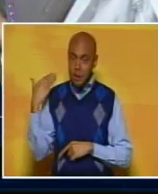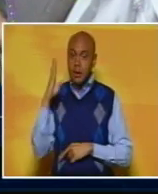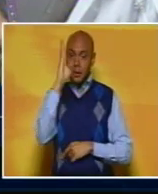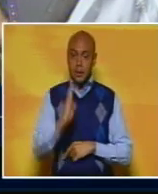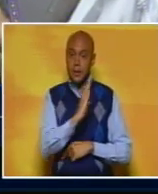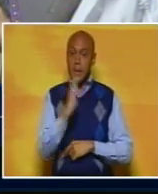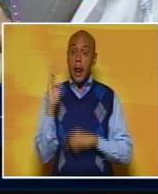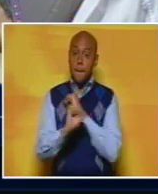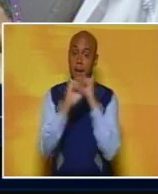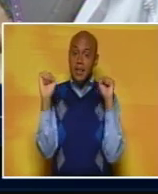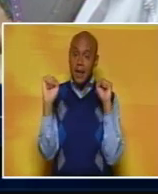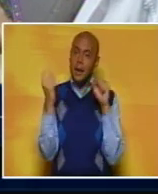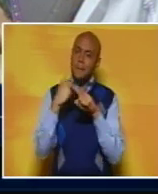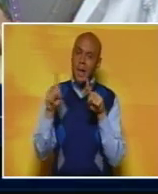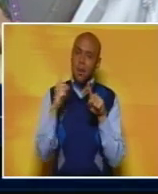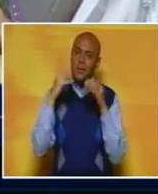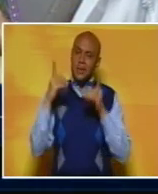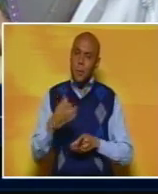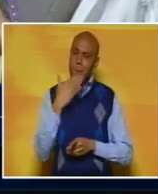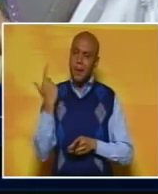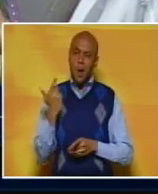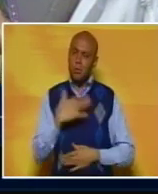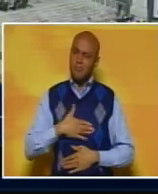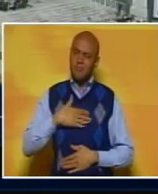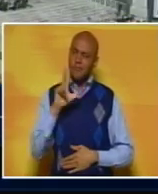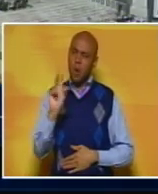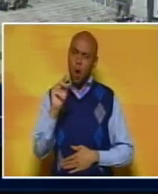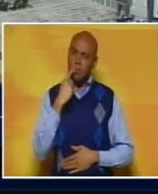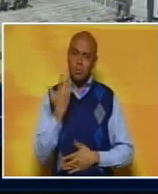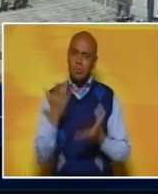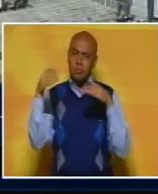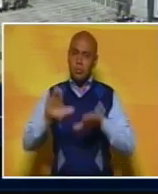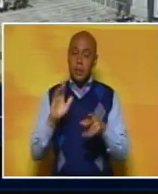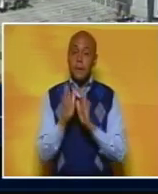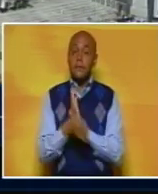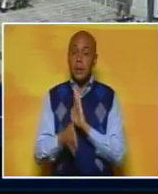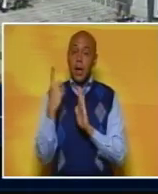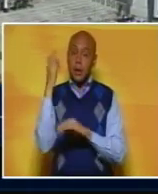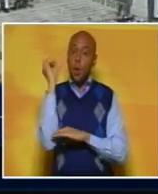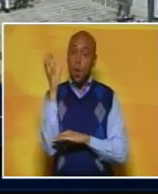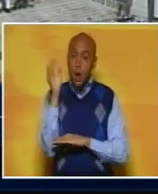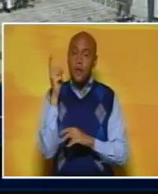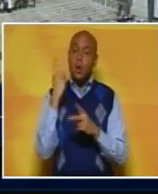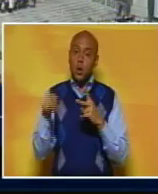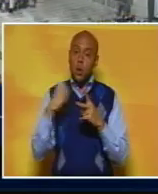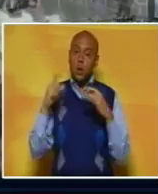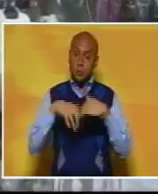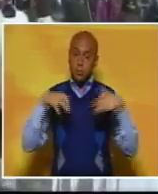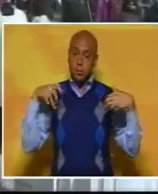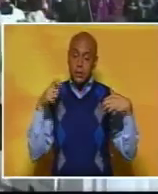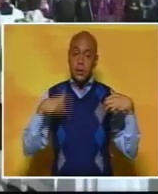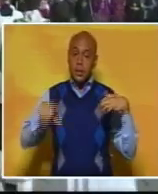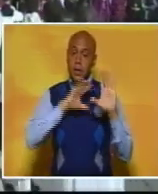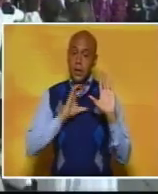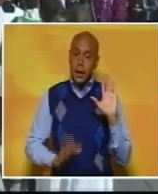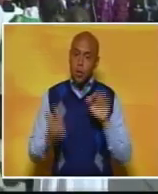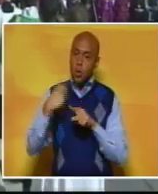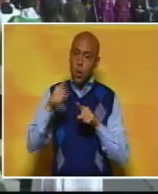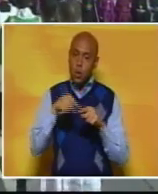residencia, decidió cancelar sus audiencias privadas con participantes en un congreso y miembros de los Legionarios de Cristo, entre